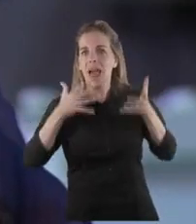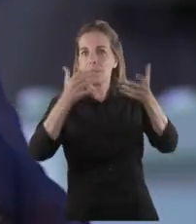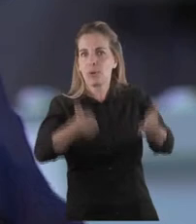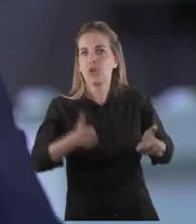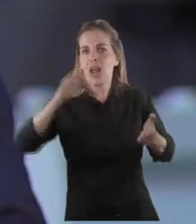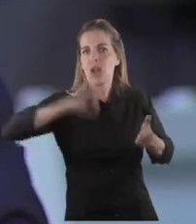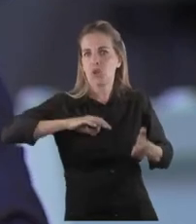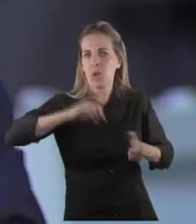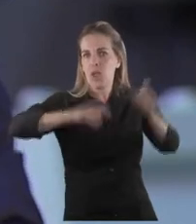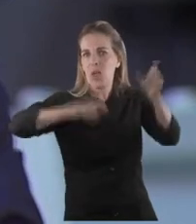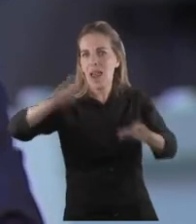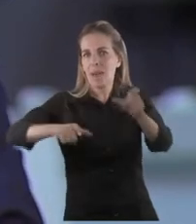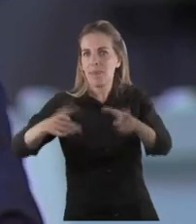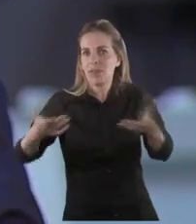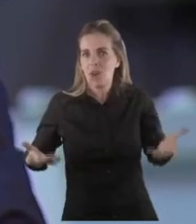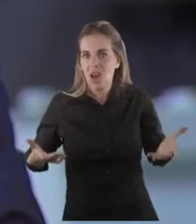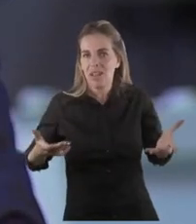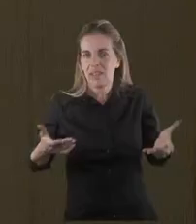Porque